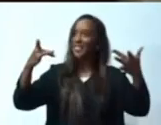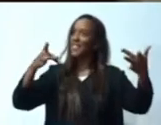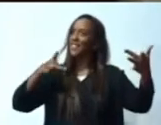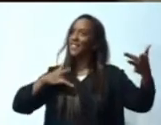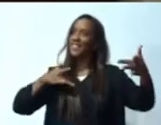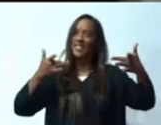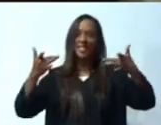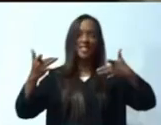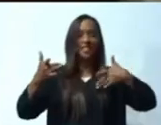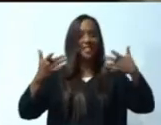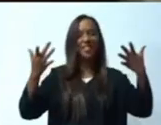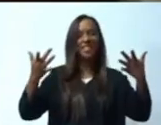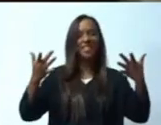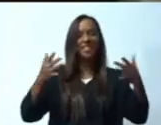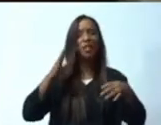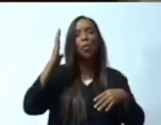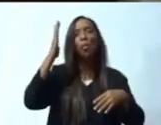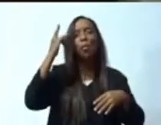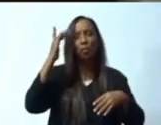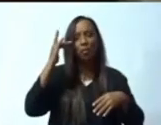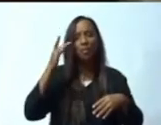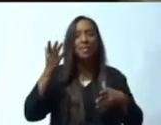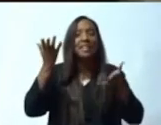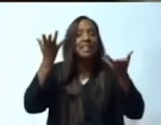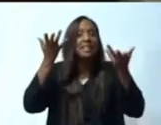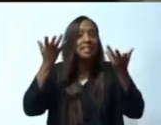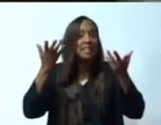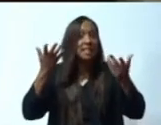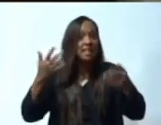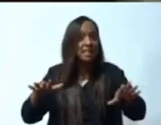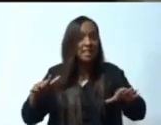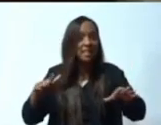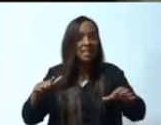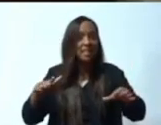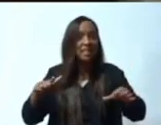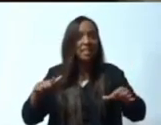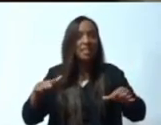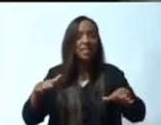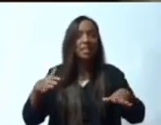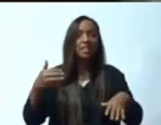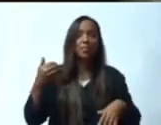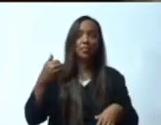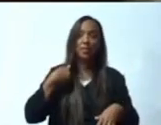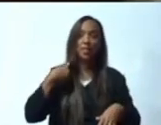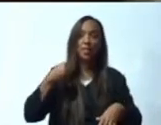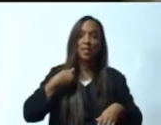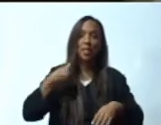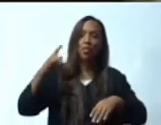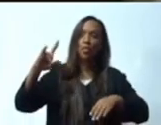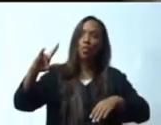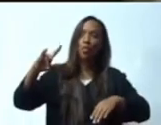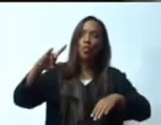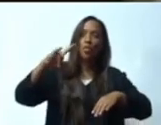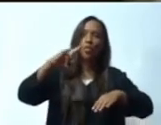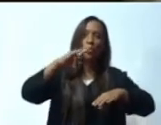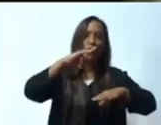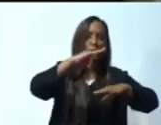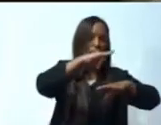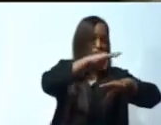Domingo hasta Cabo Rojo Pedernales. Ya no hay un pretexto para ir a Pedernales, decir que está